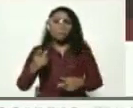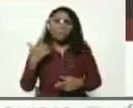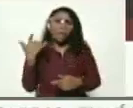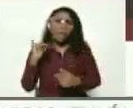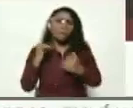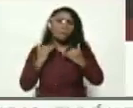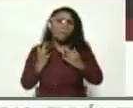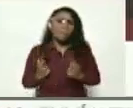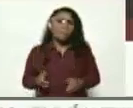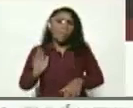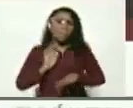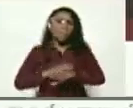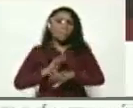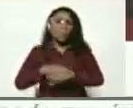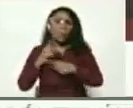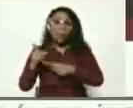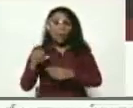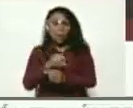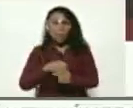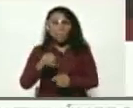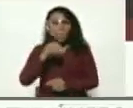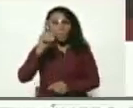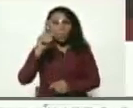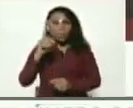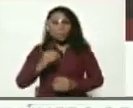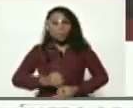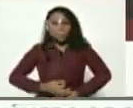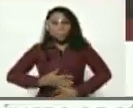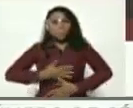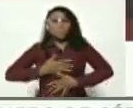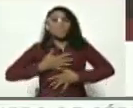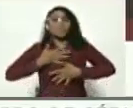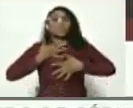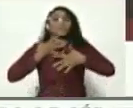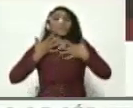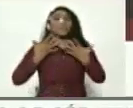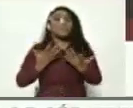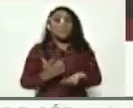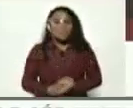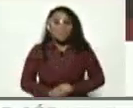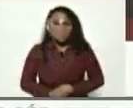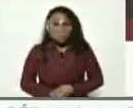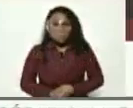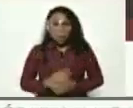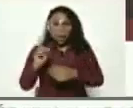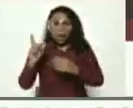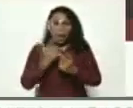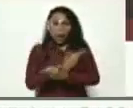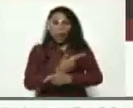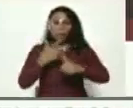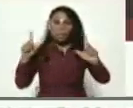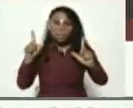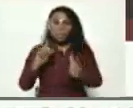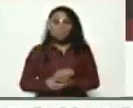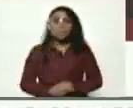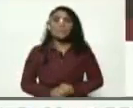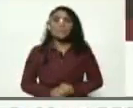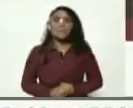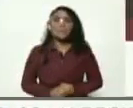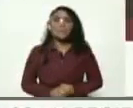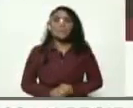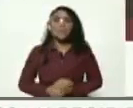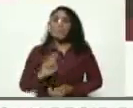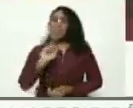porque el espíritu que lo inspiraba era la libertad, no